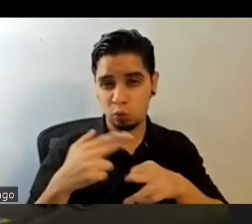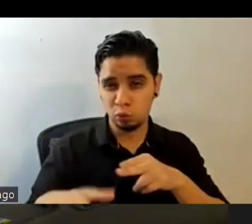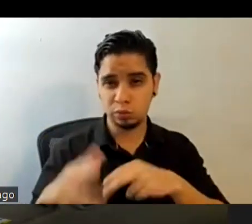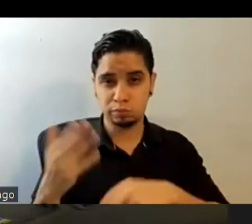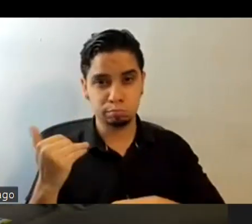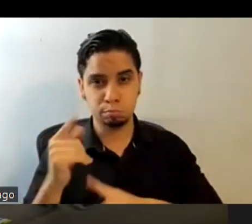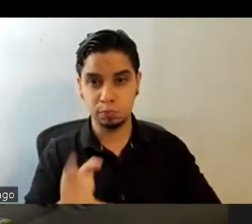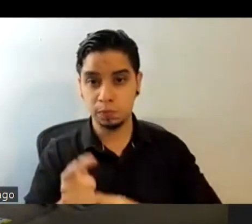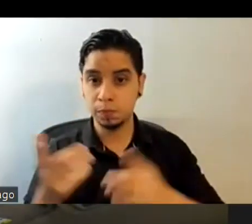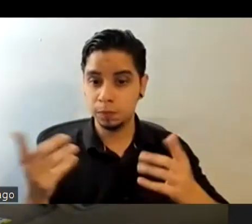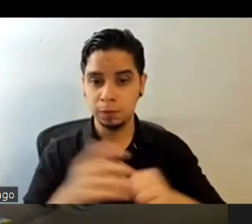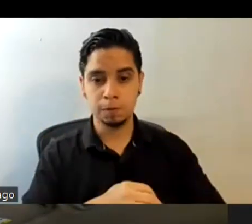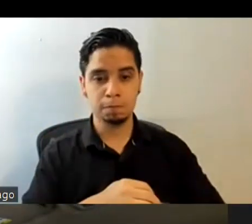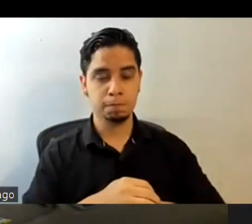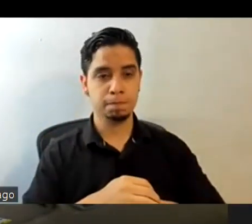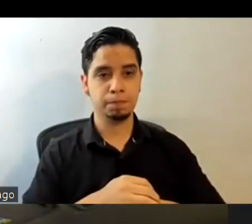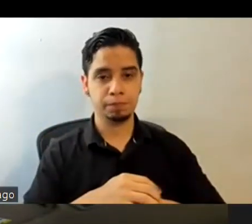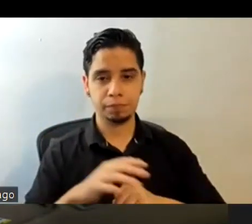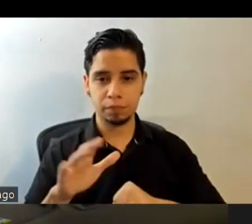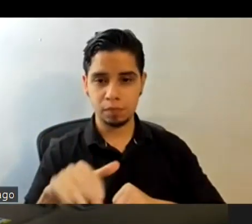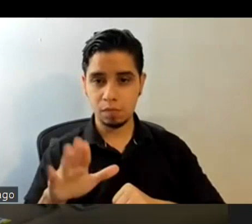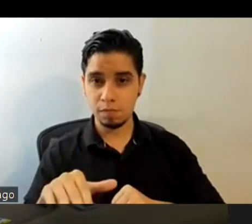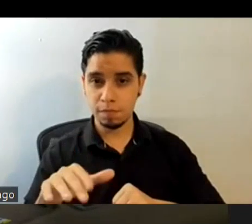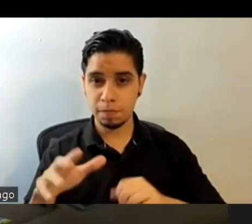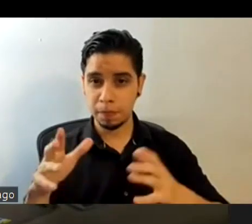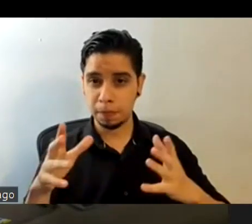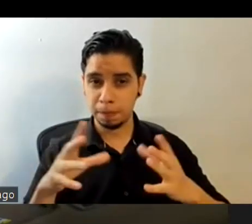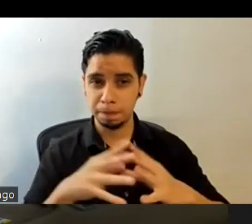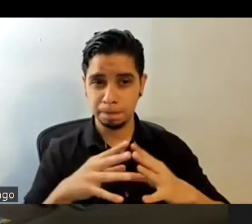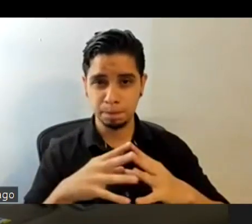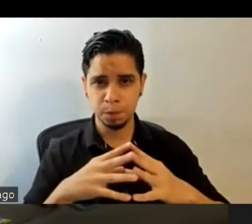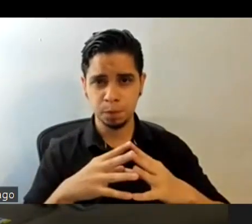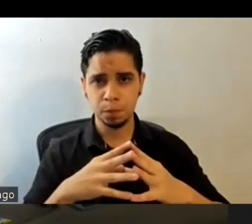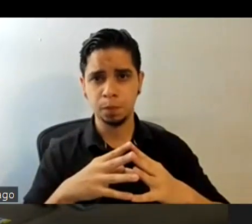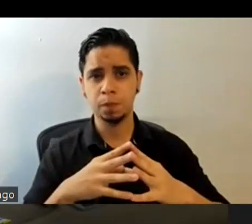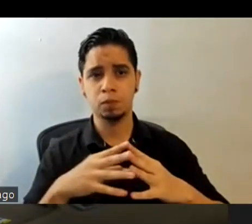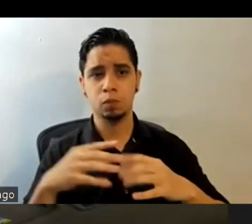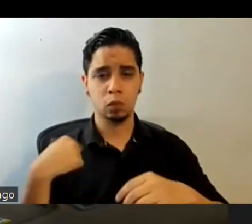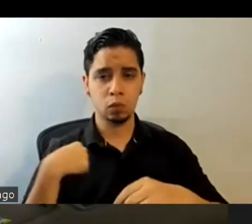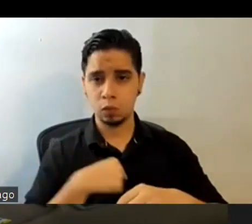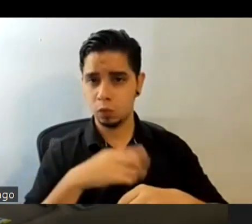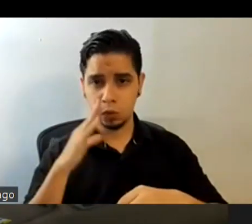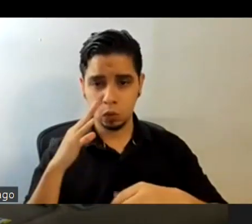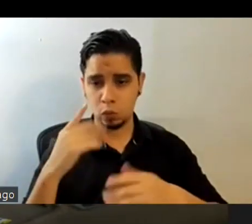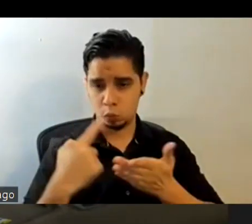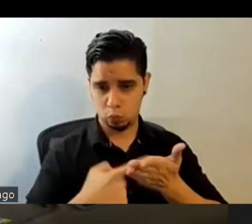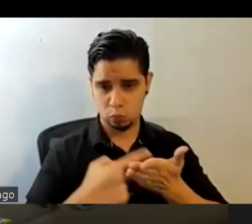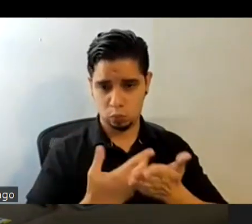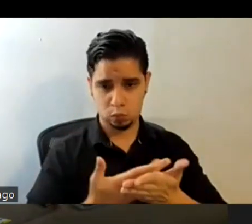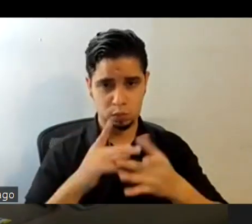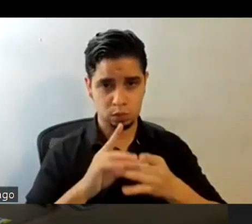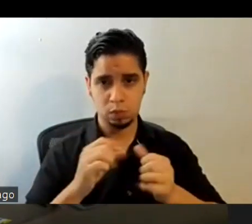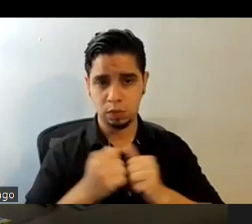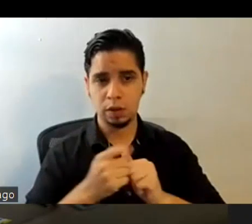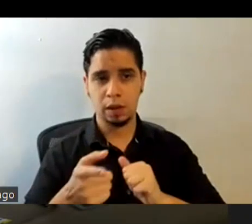sí, está bueno eso. Entonces, Teatro. exacto. Vamos a hablar del libro y de tus demás libros en